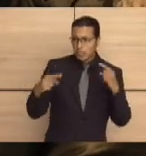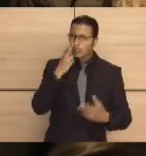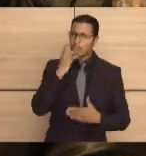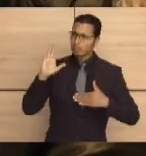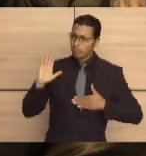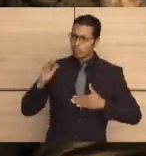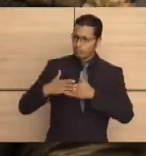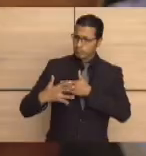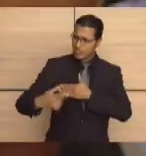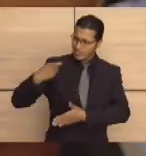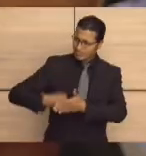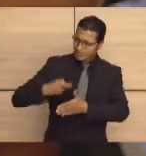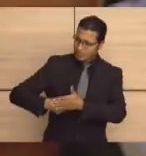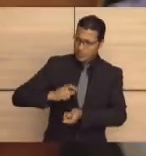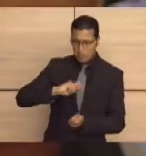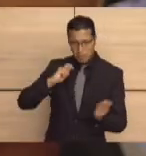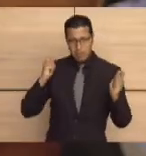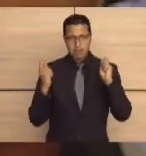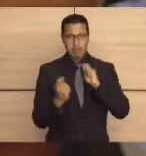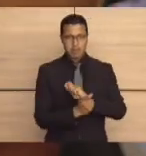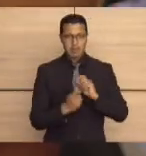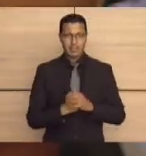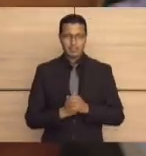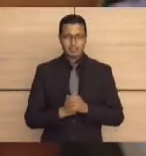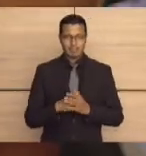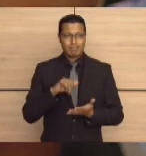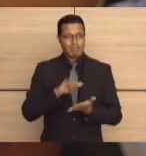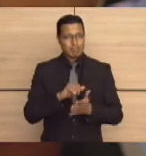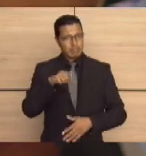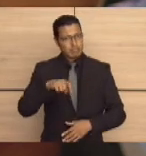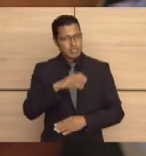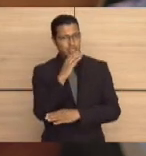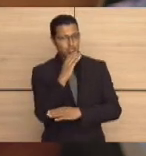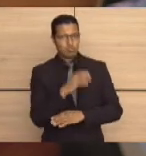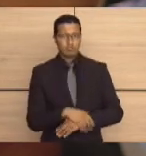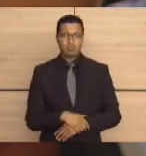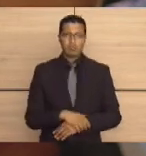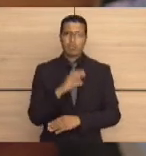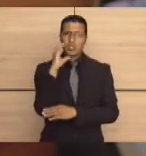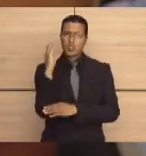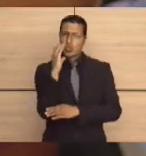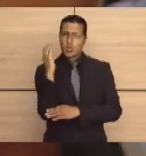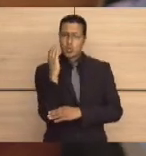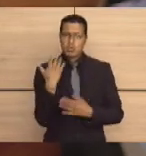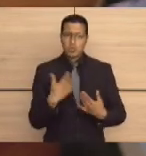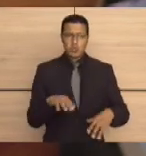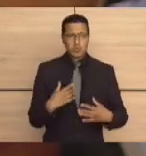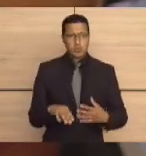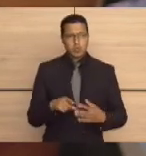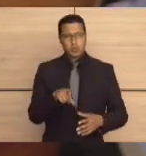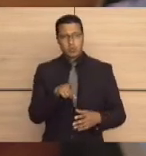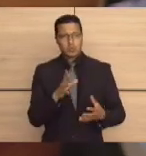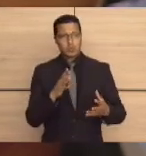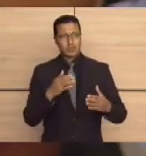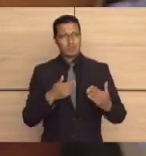transformación, de tantas transformaciones como los que nuestros pueblos requieren. Colombia vivió pues el desafío de la